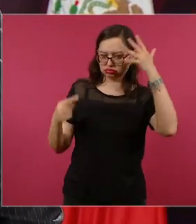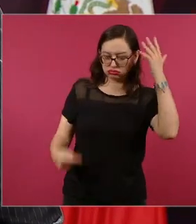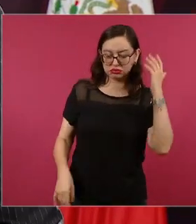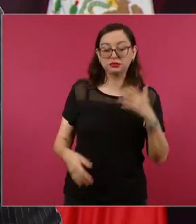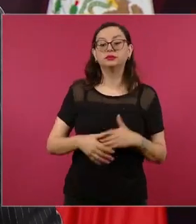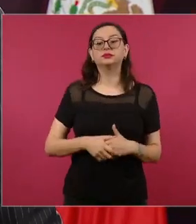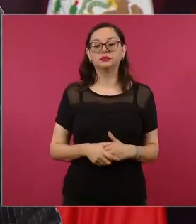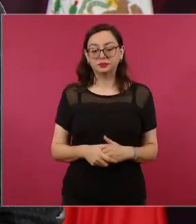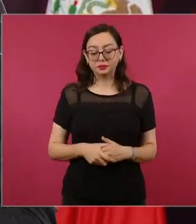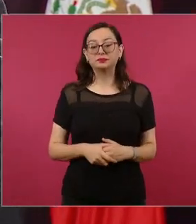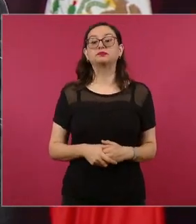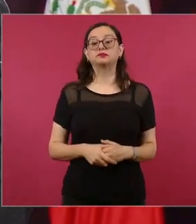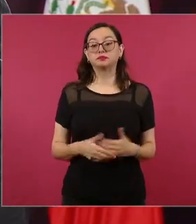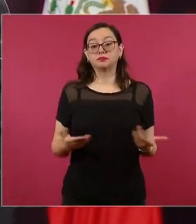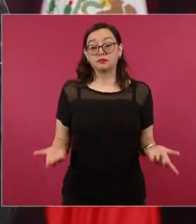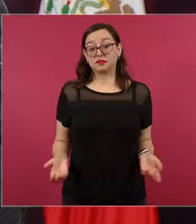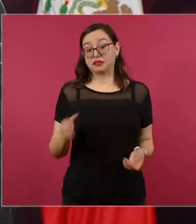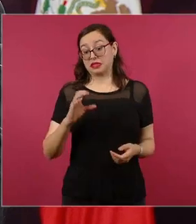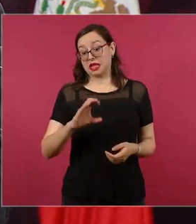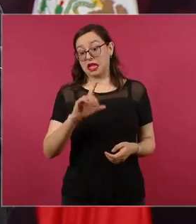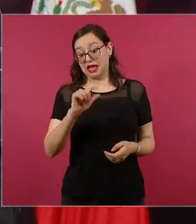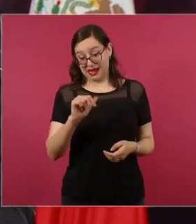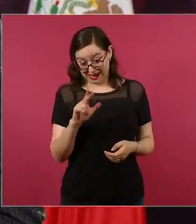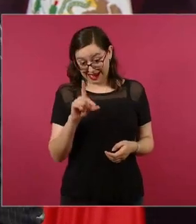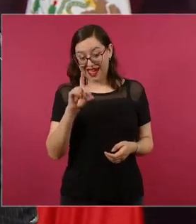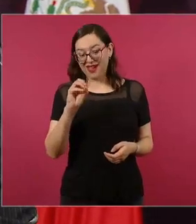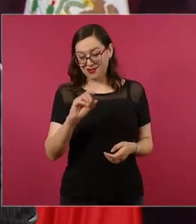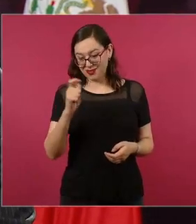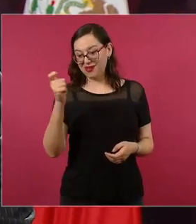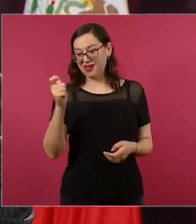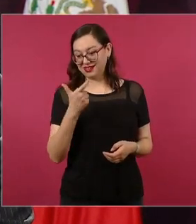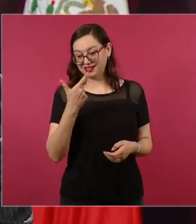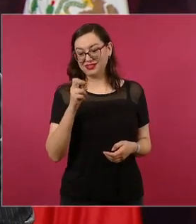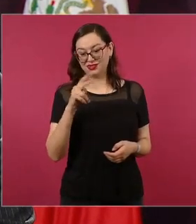conservadores que querían la privatización de la educación,